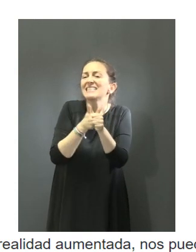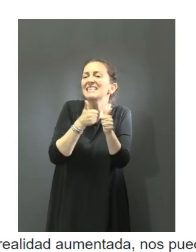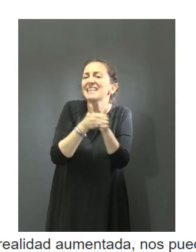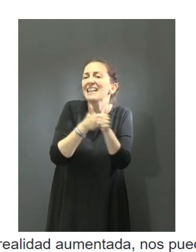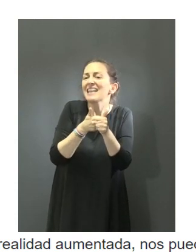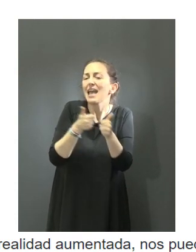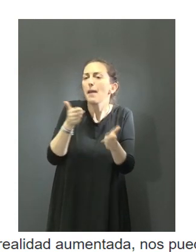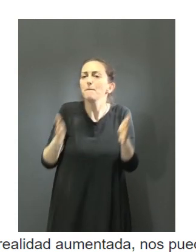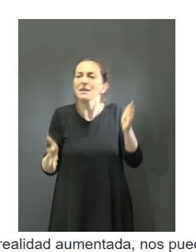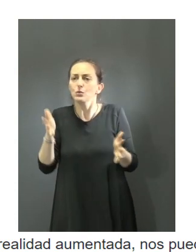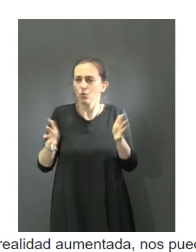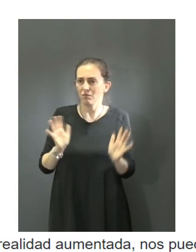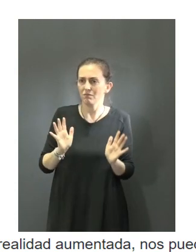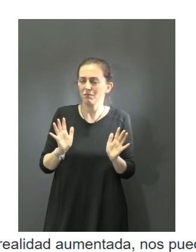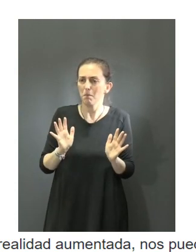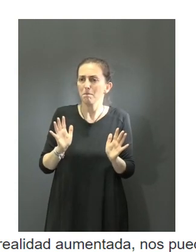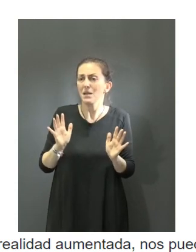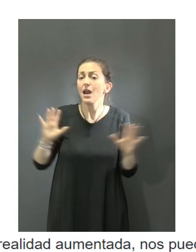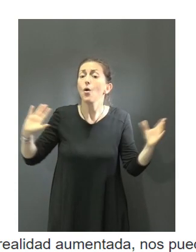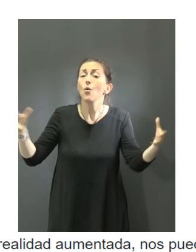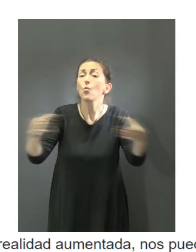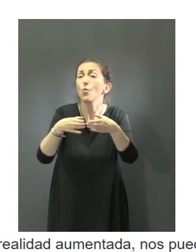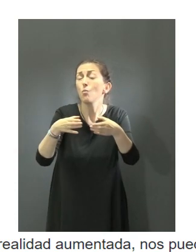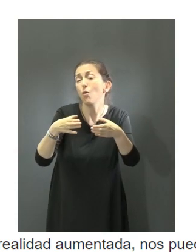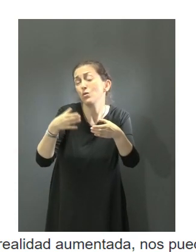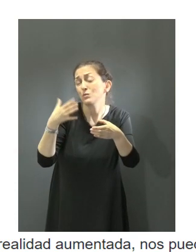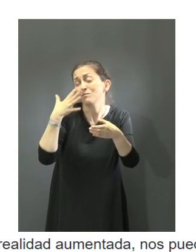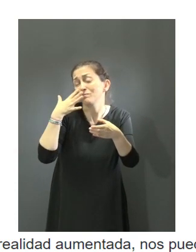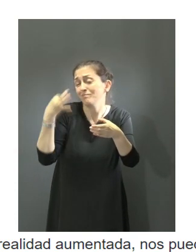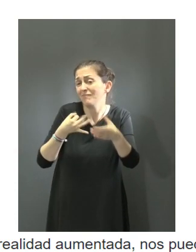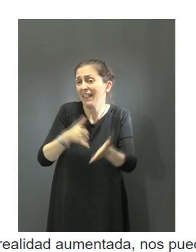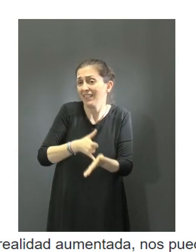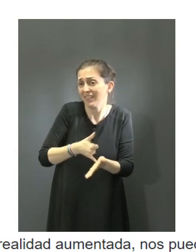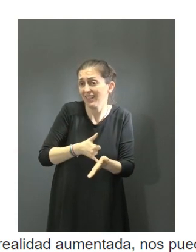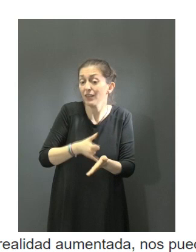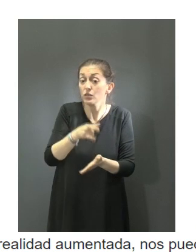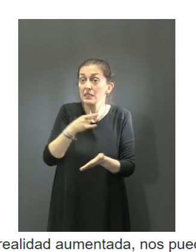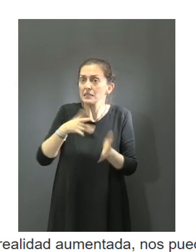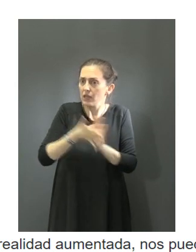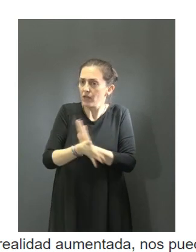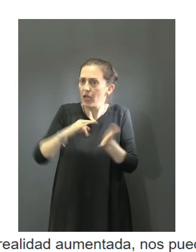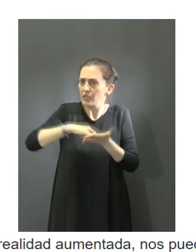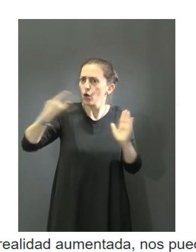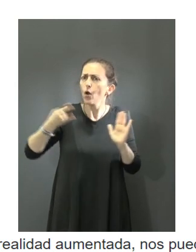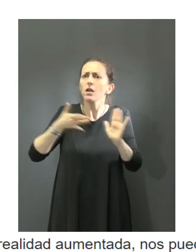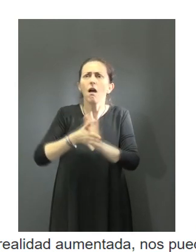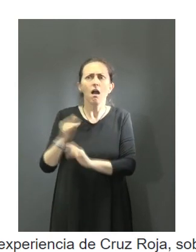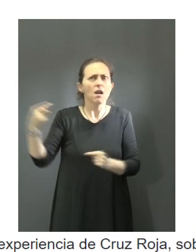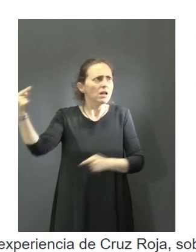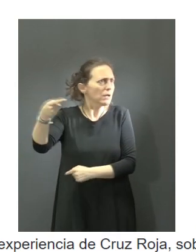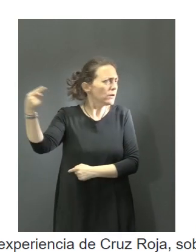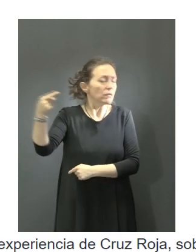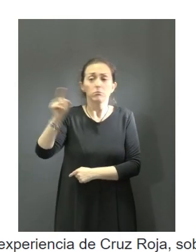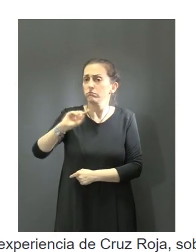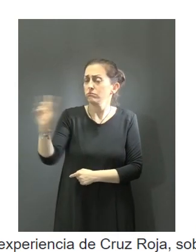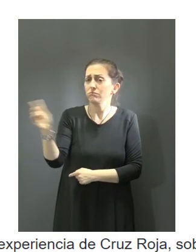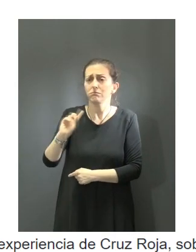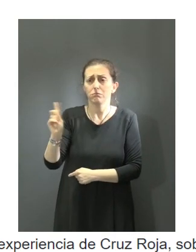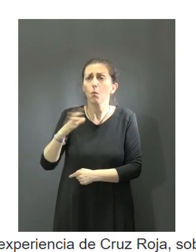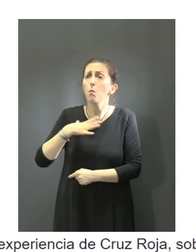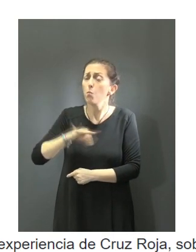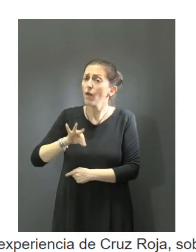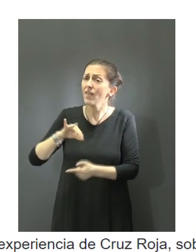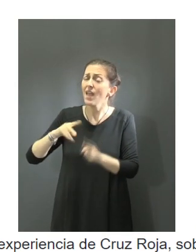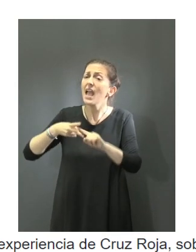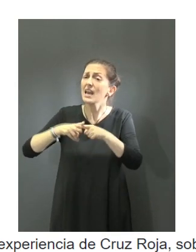virtuales en un proyecto piloto para colectivos vulnerables. Entonces, la tecnología no hay que demonizarla y puede ser una